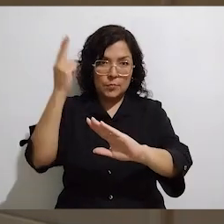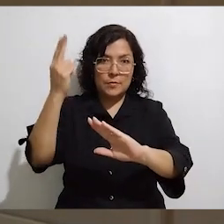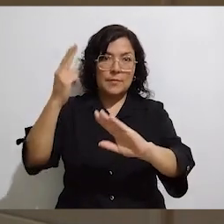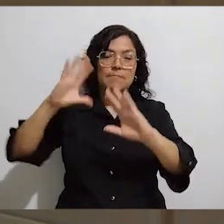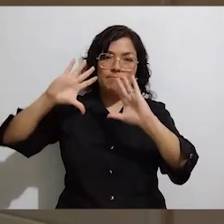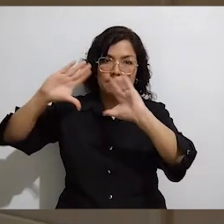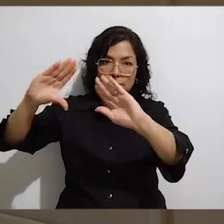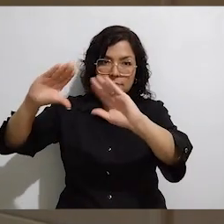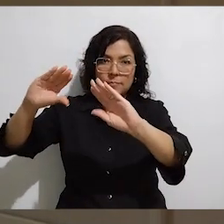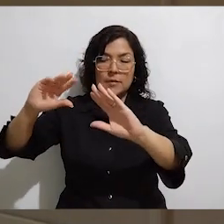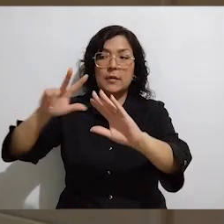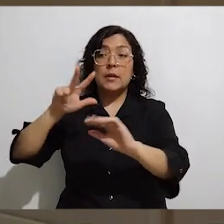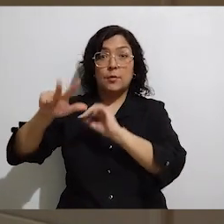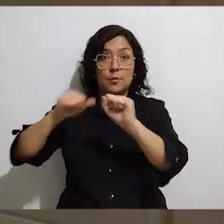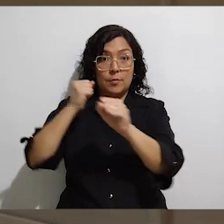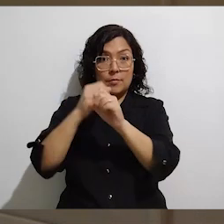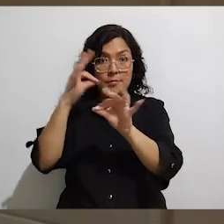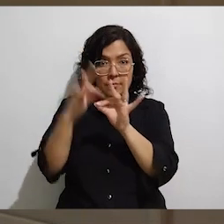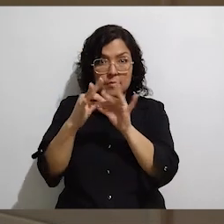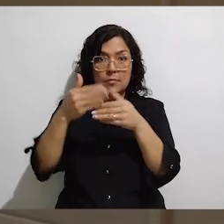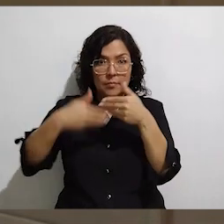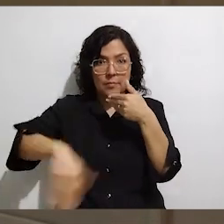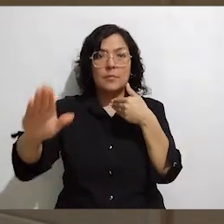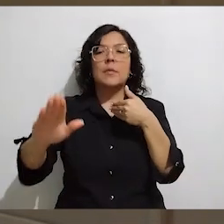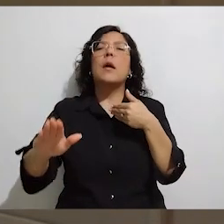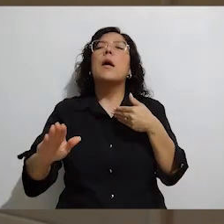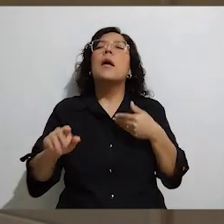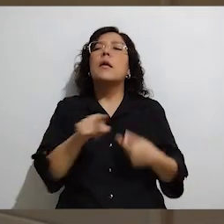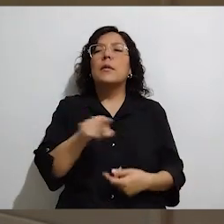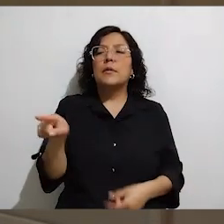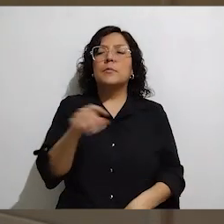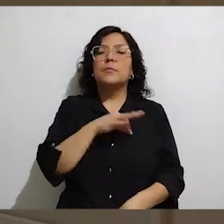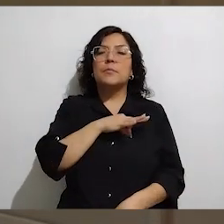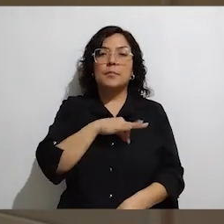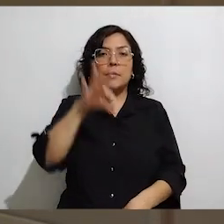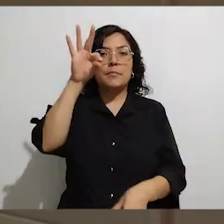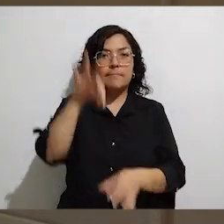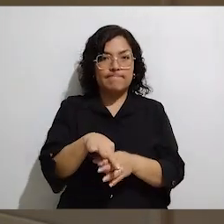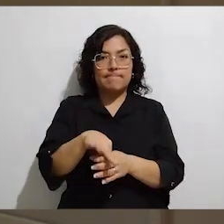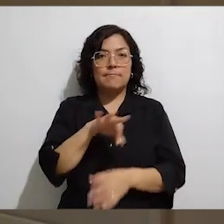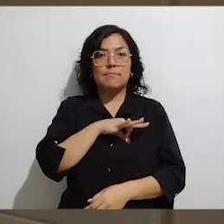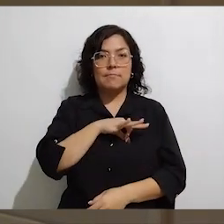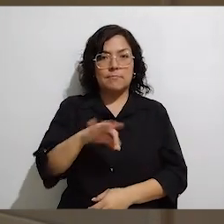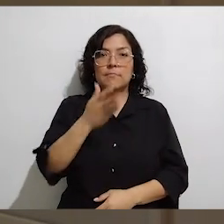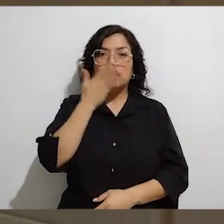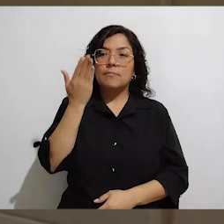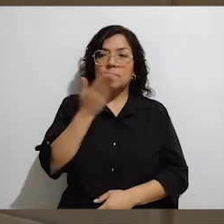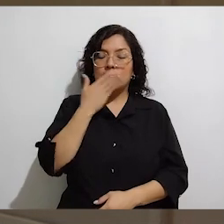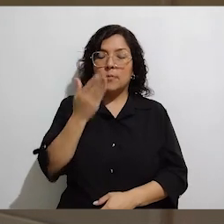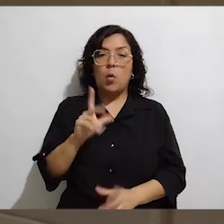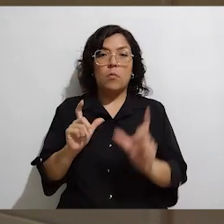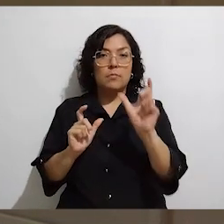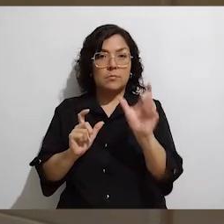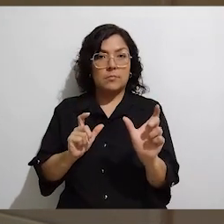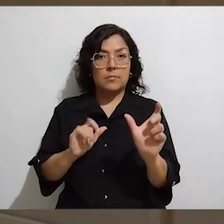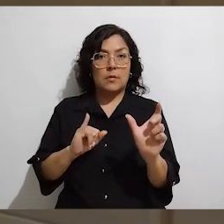momento y tengan 18 años, reconozcan que el ejercicio del voto, que el ejercicio de adquirir su credencial